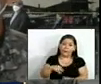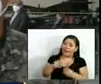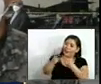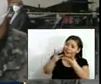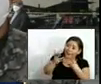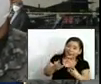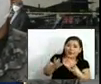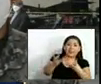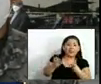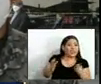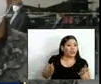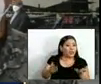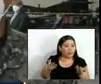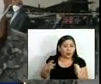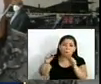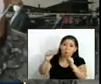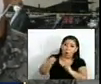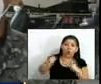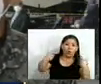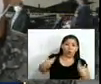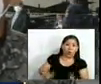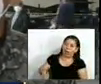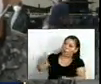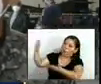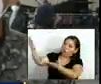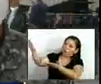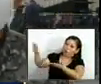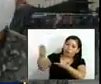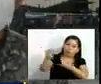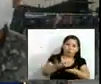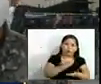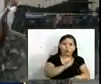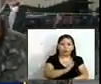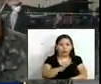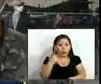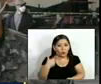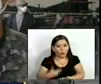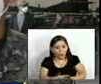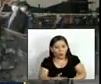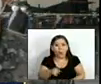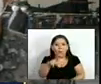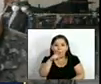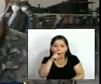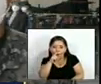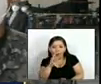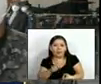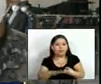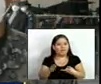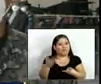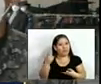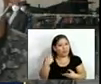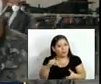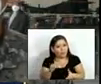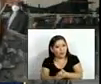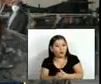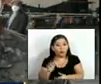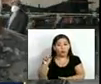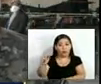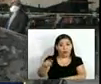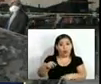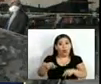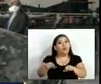familia, que era lograr la repatriación del cuerpo de su hijo y esposo y padre. Piloto de ala